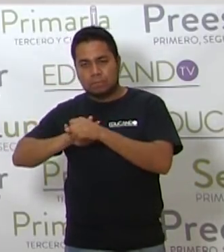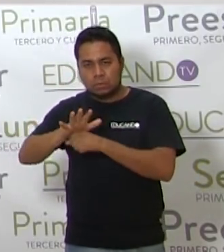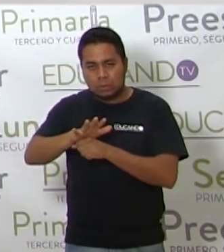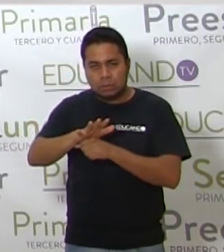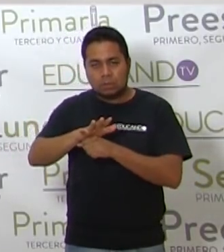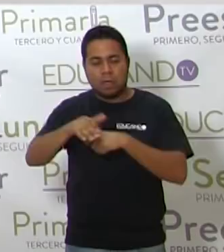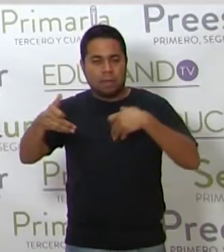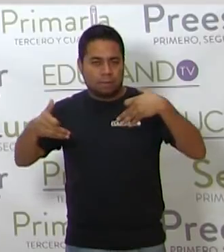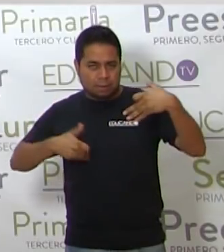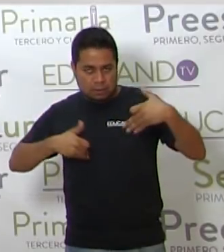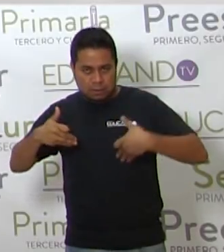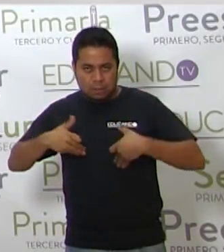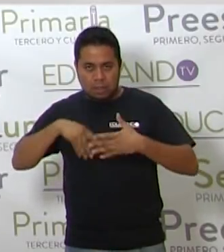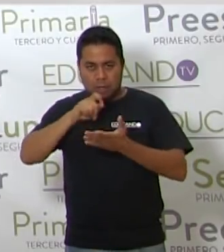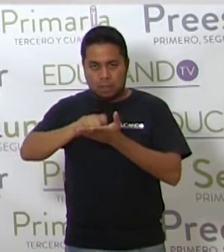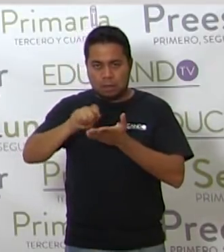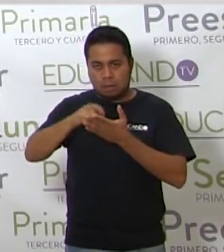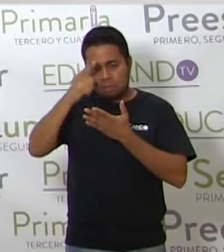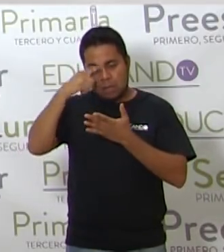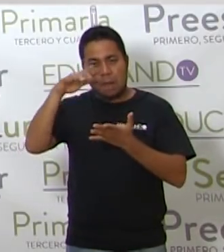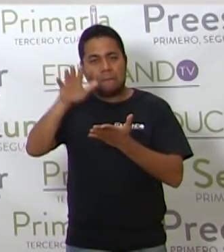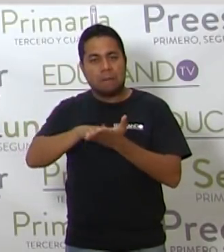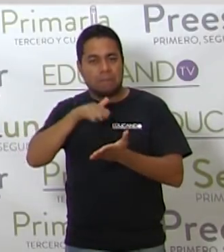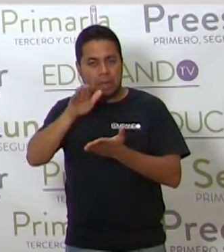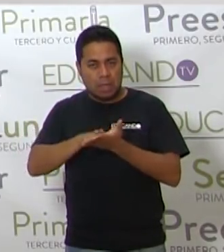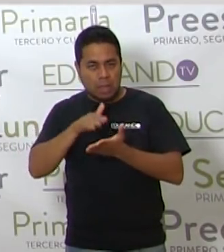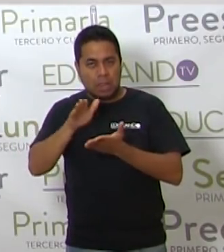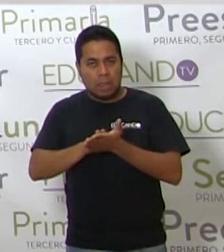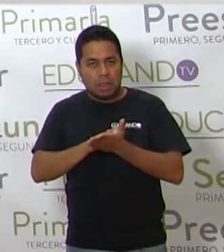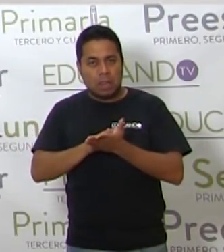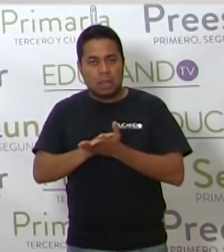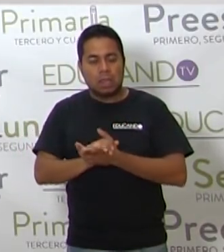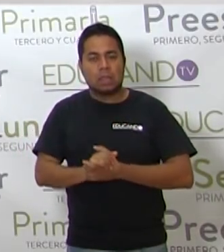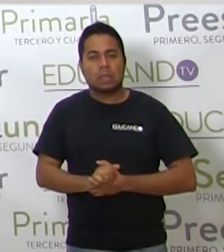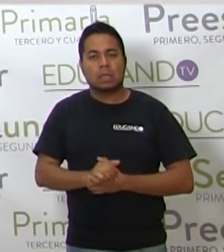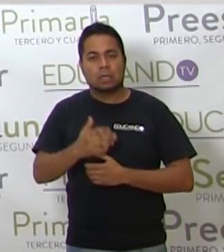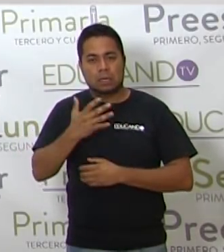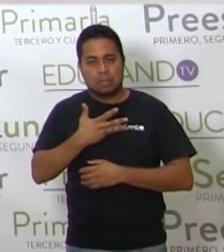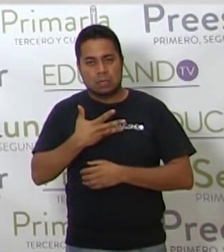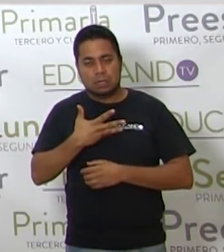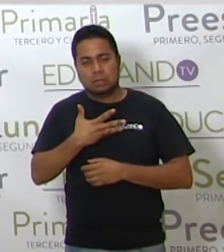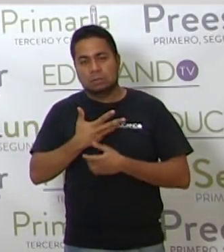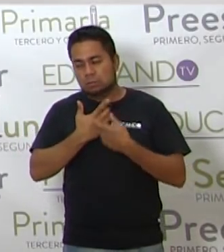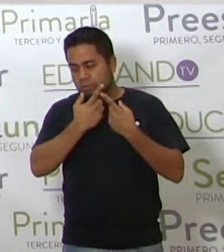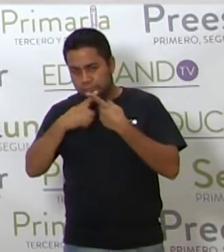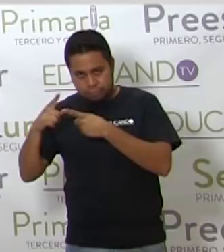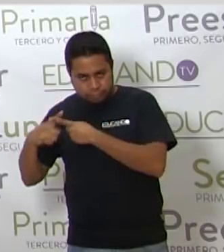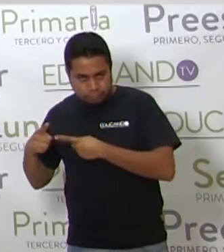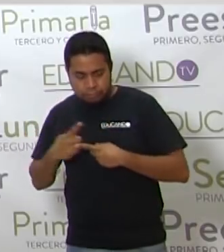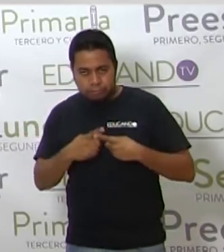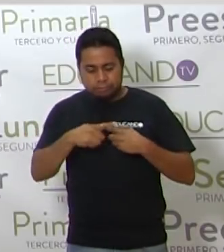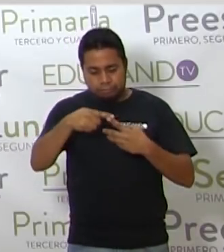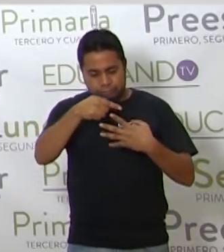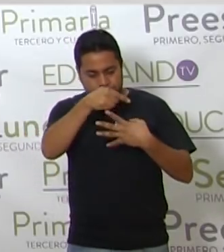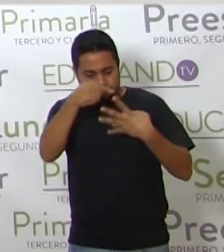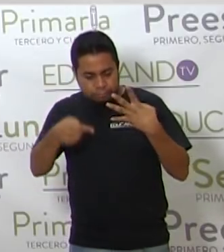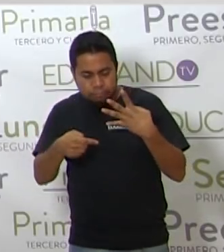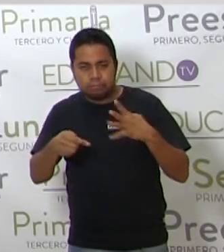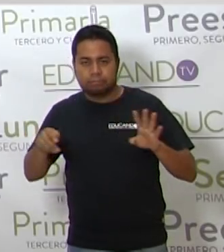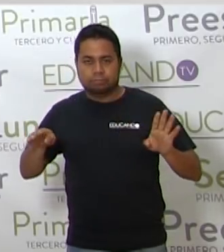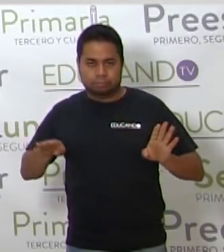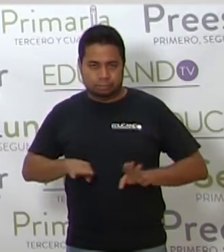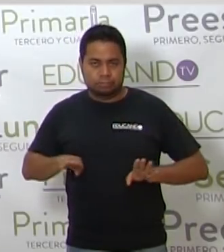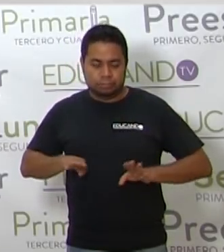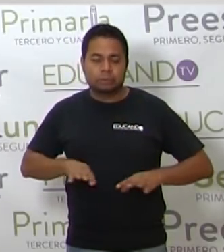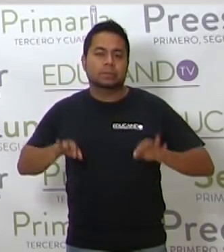de teatro en un papel, tiene factores o también tiene algunas